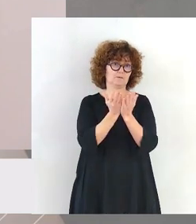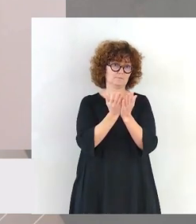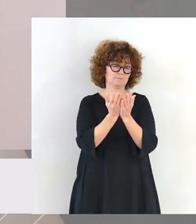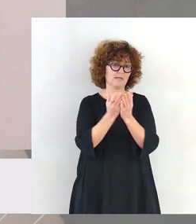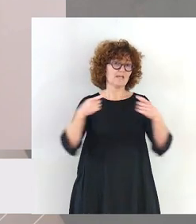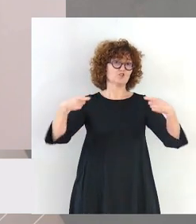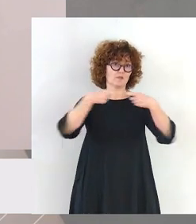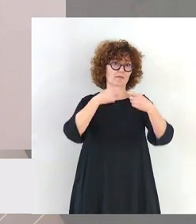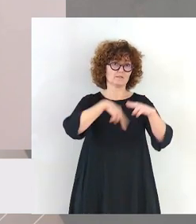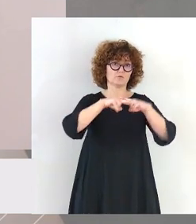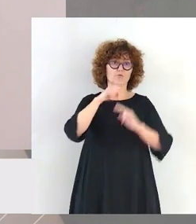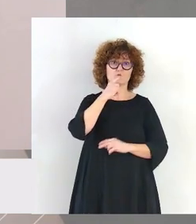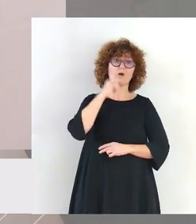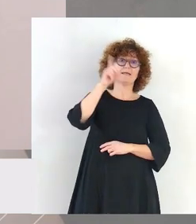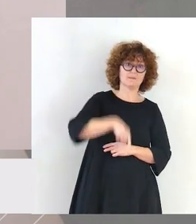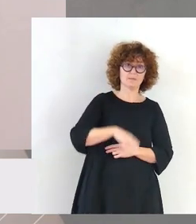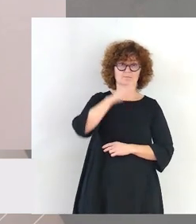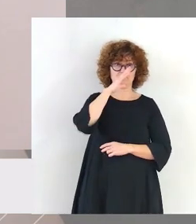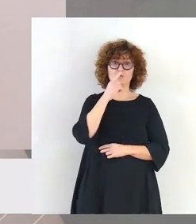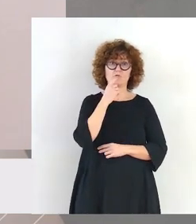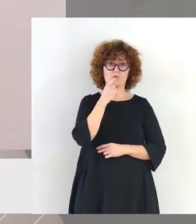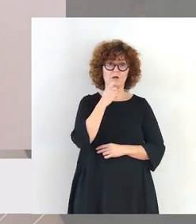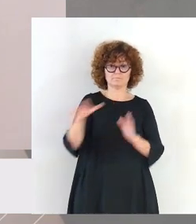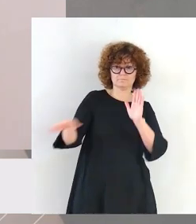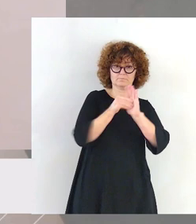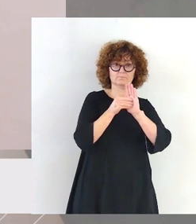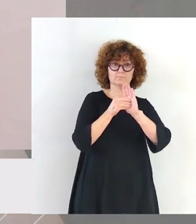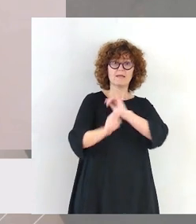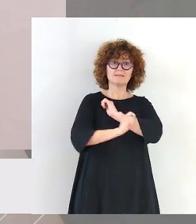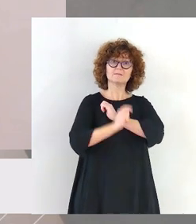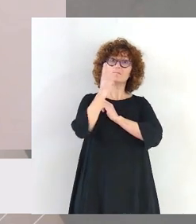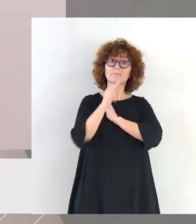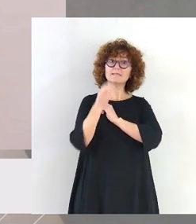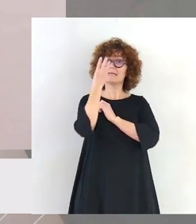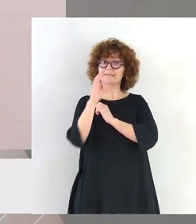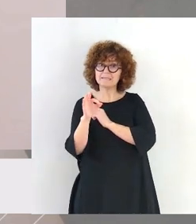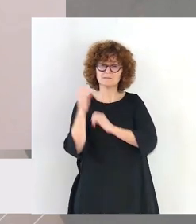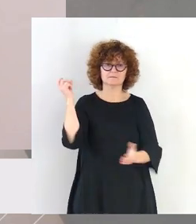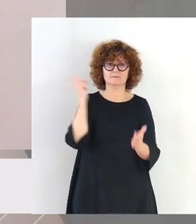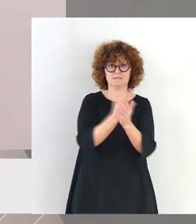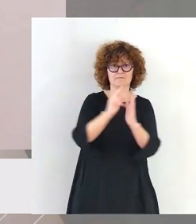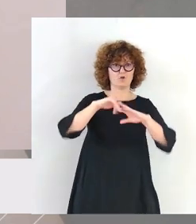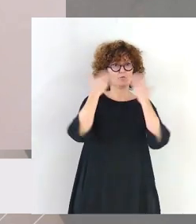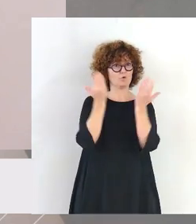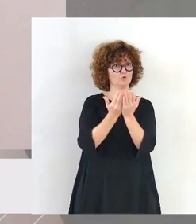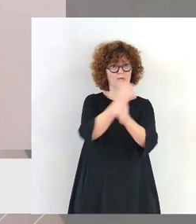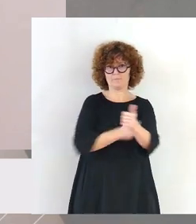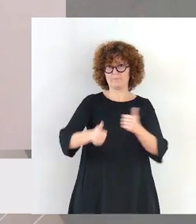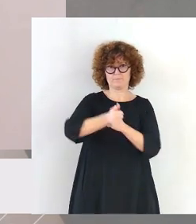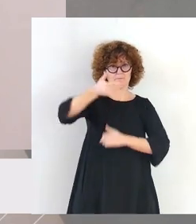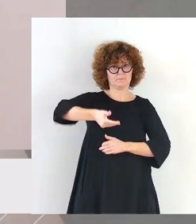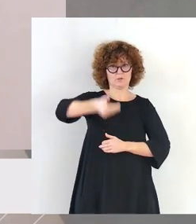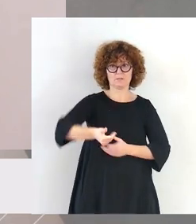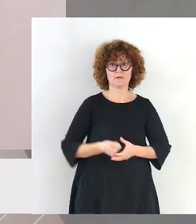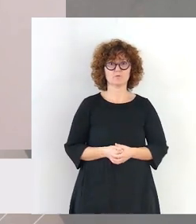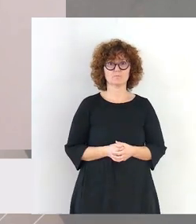de Cruz Roja y media luna roja y la recoge en su estrategia 2030 como uno de los desafíos mundiales prioritarios